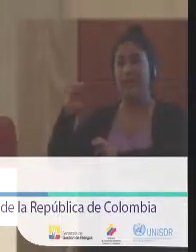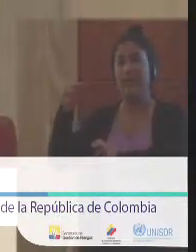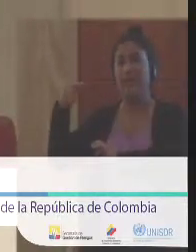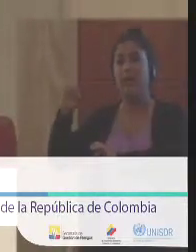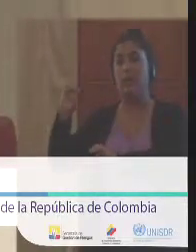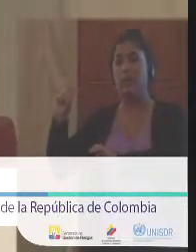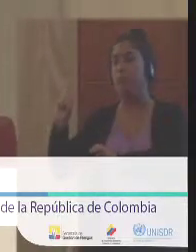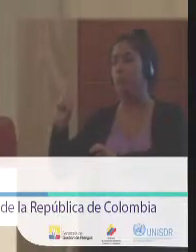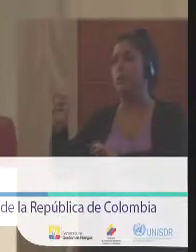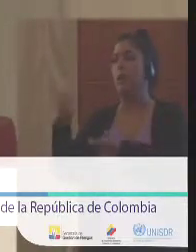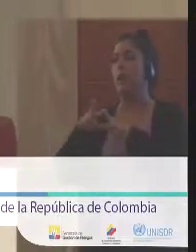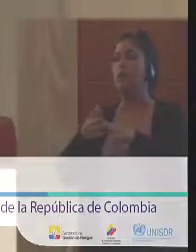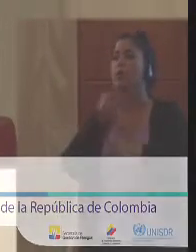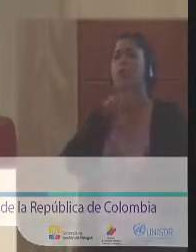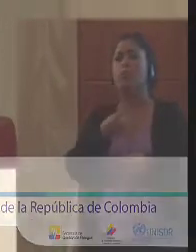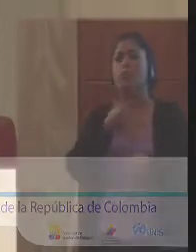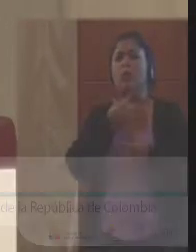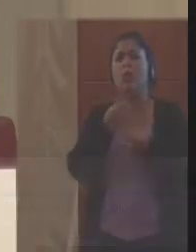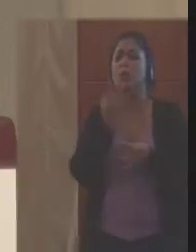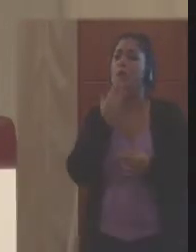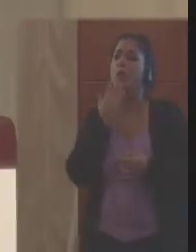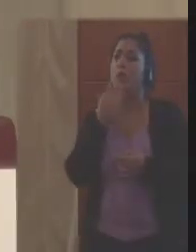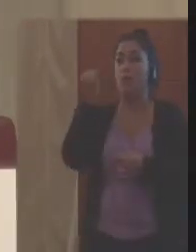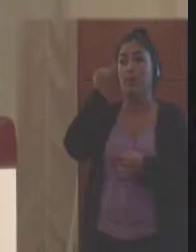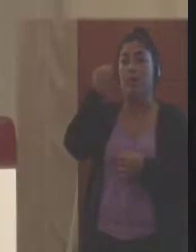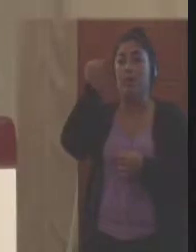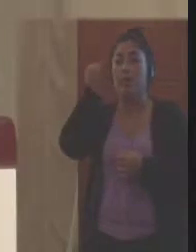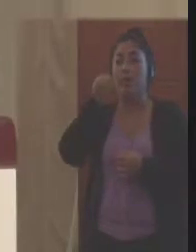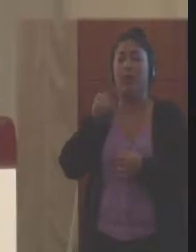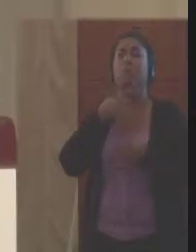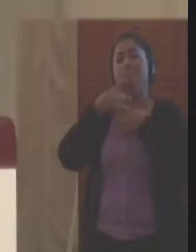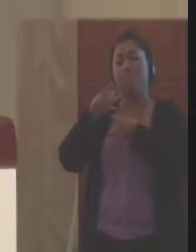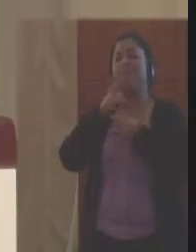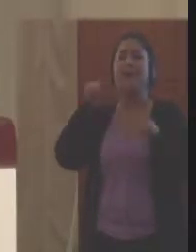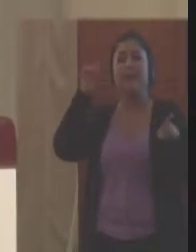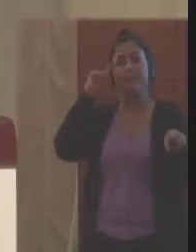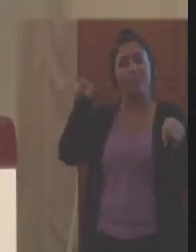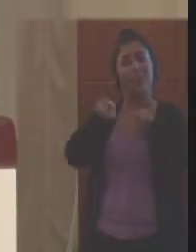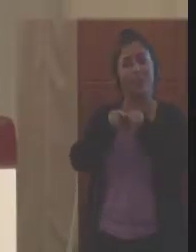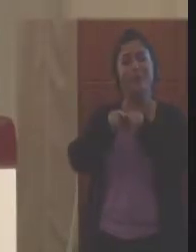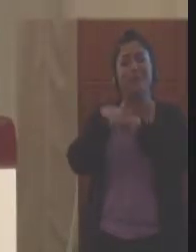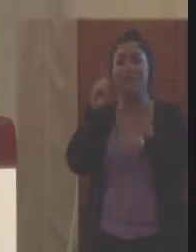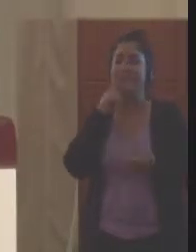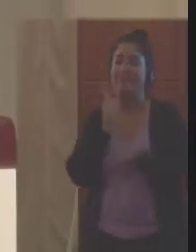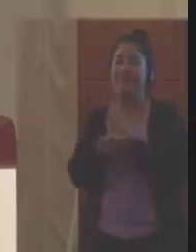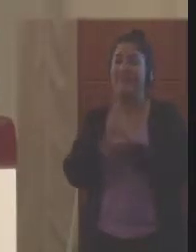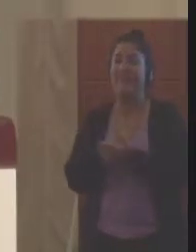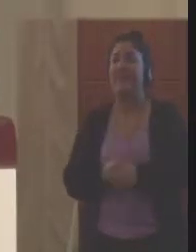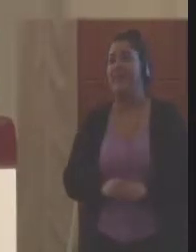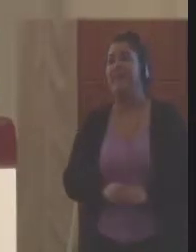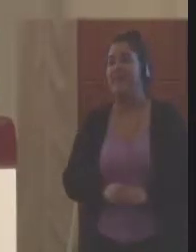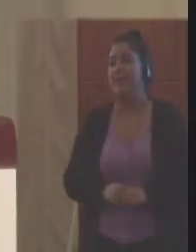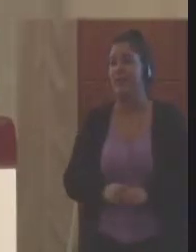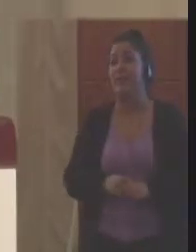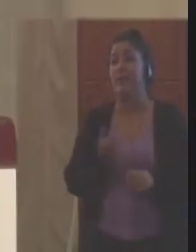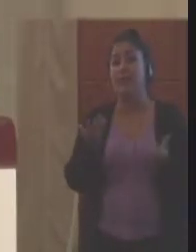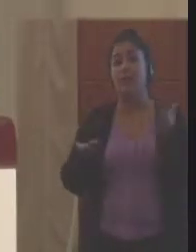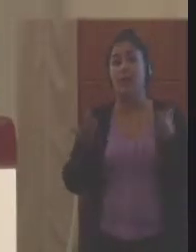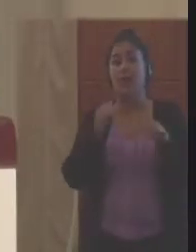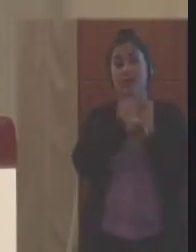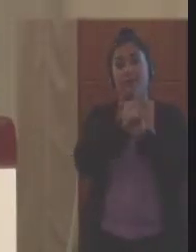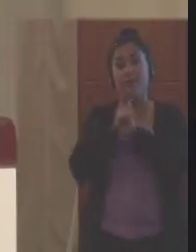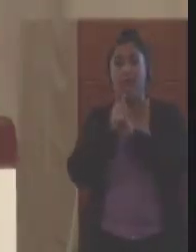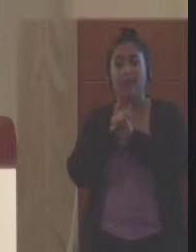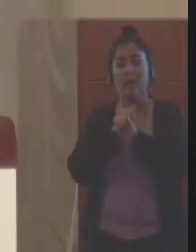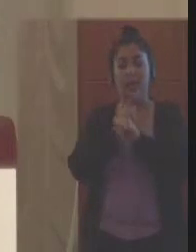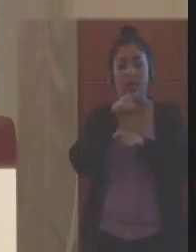gusta a nosotros mucho, pero cuando tenemos entidades que hacen la labor de seguimiento y de evaluación